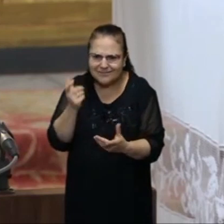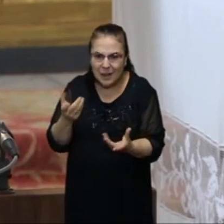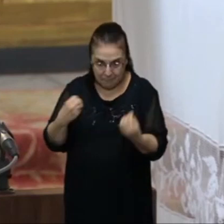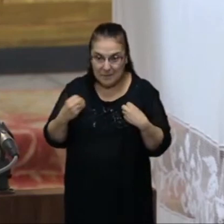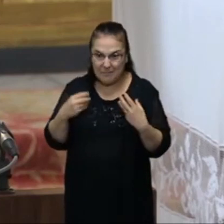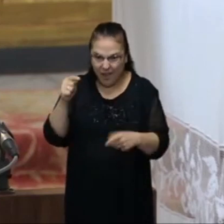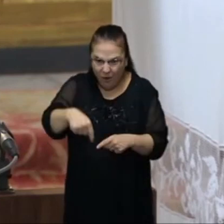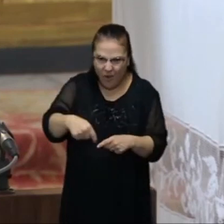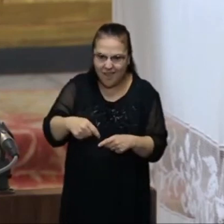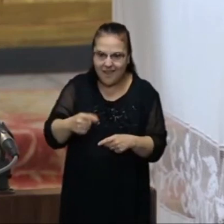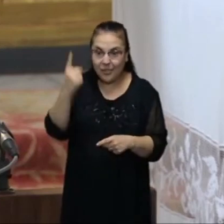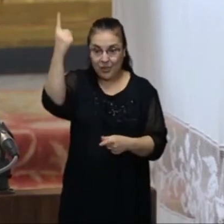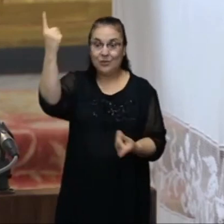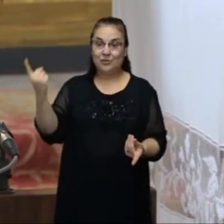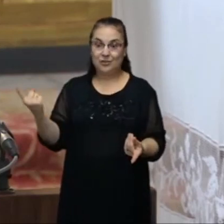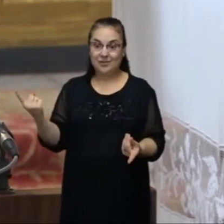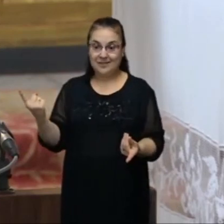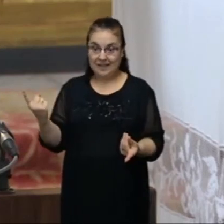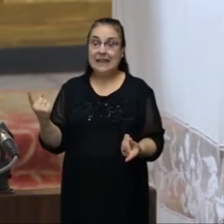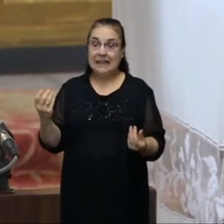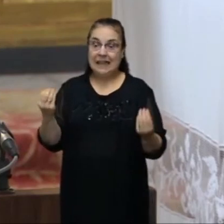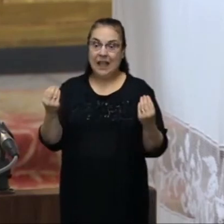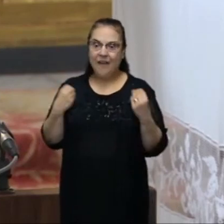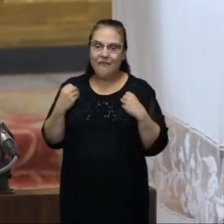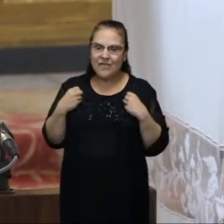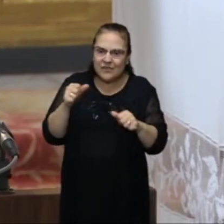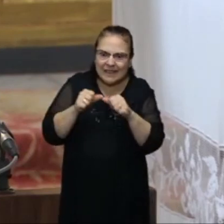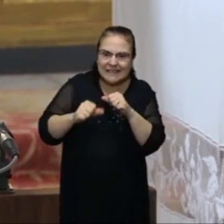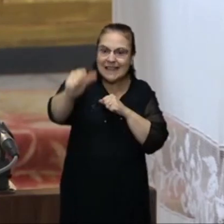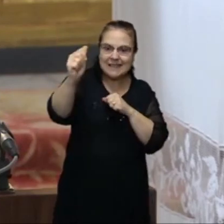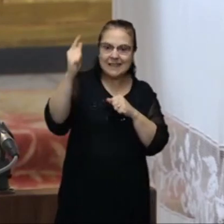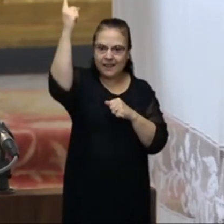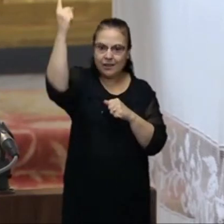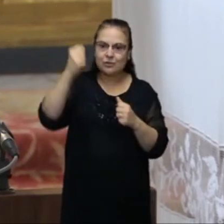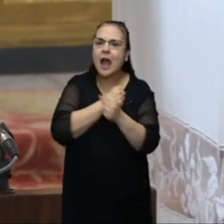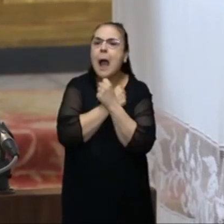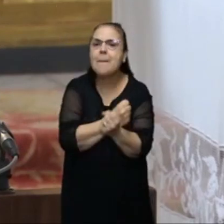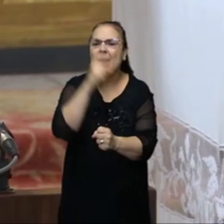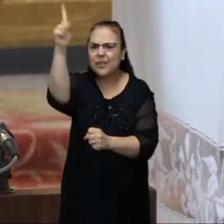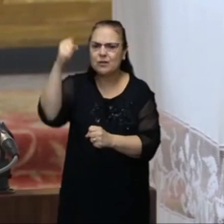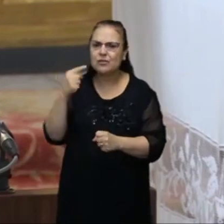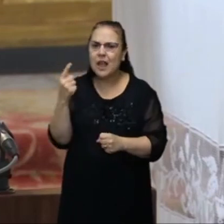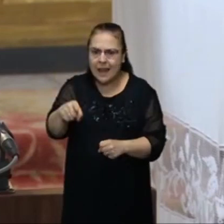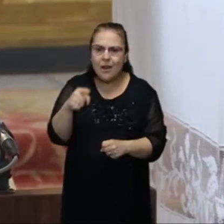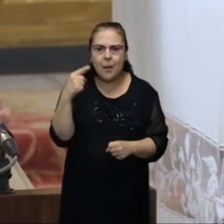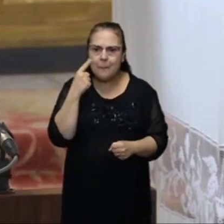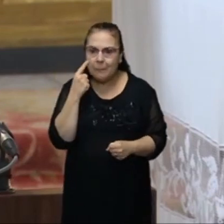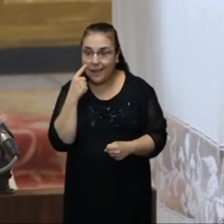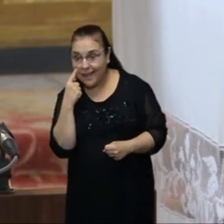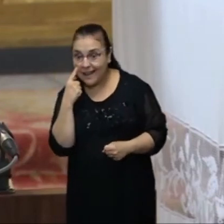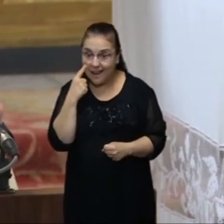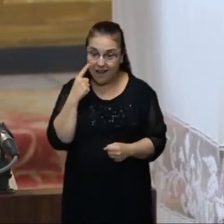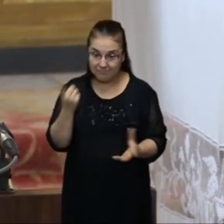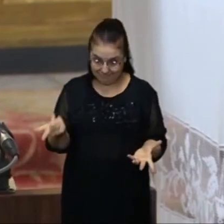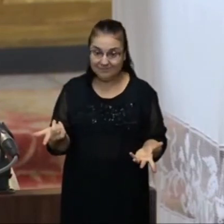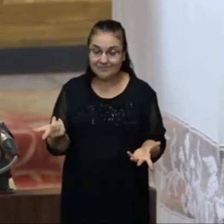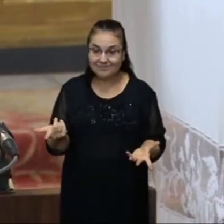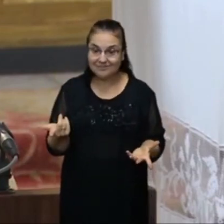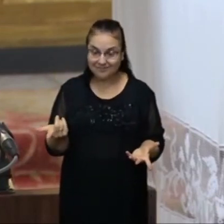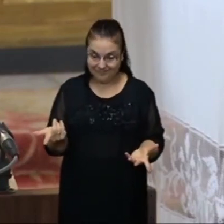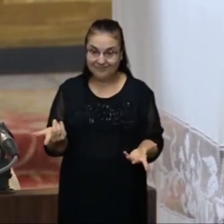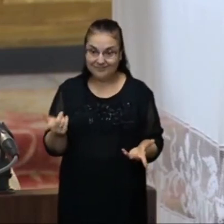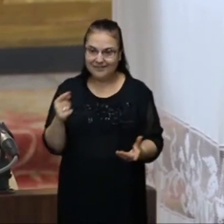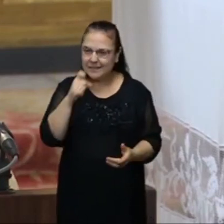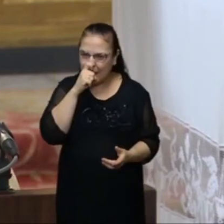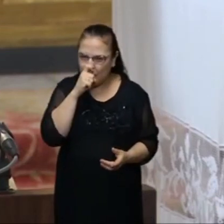Dios. Vive desde Dios. Ama a Dios. Dios vigila por ti, como hacía también por aquellas doncellas